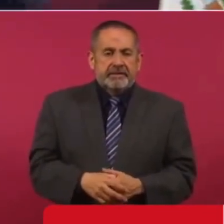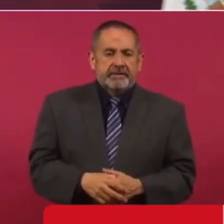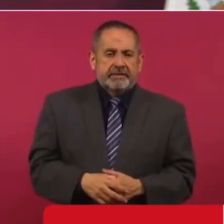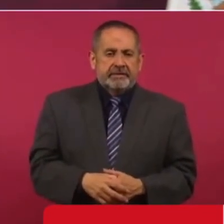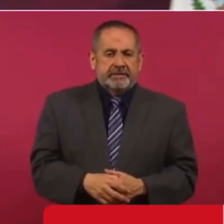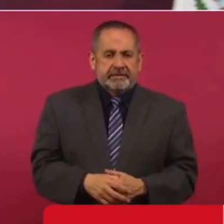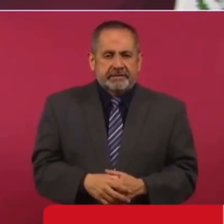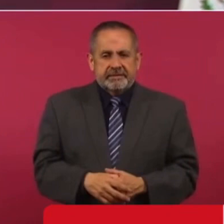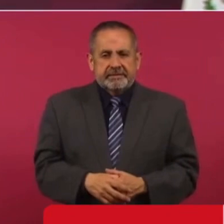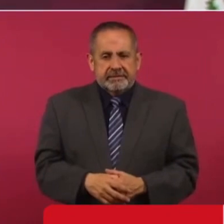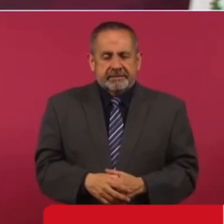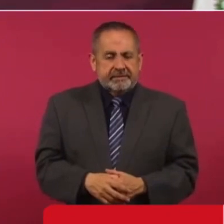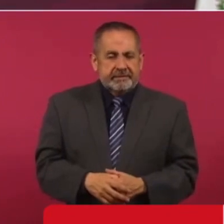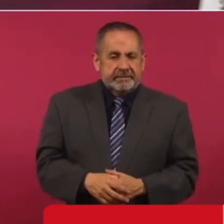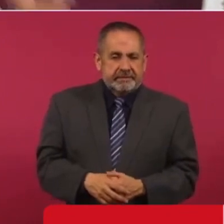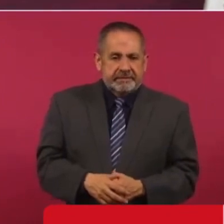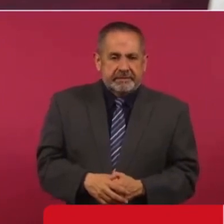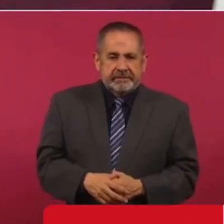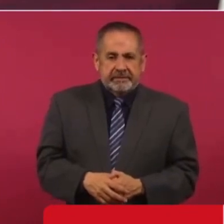más